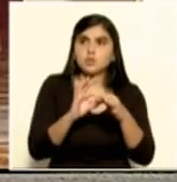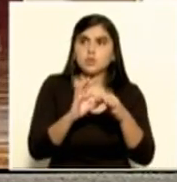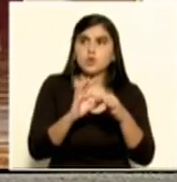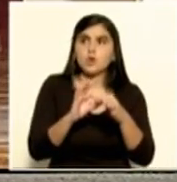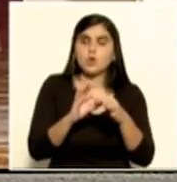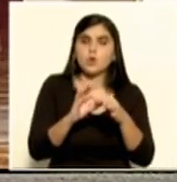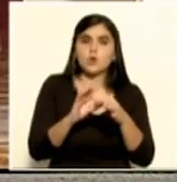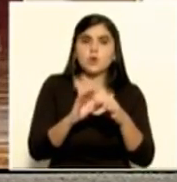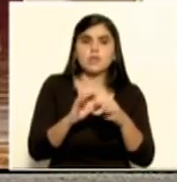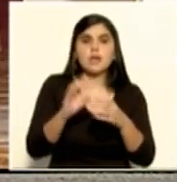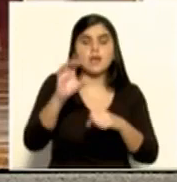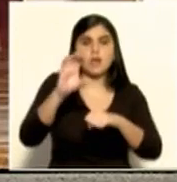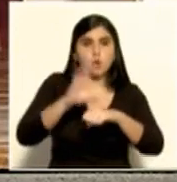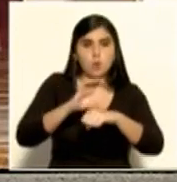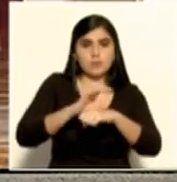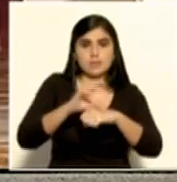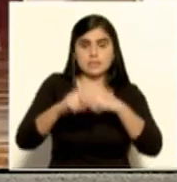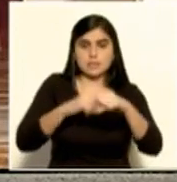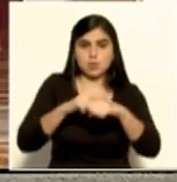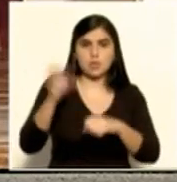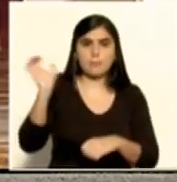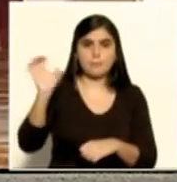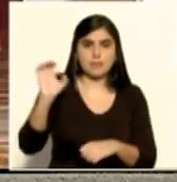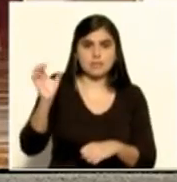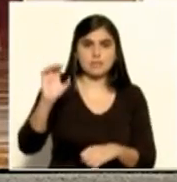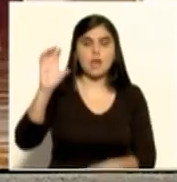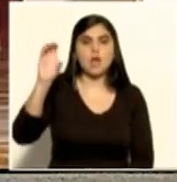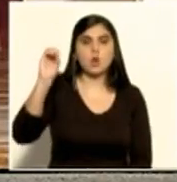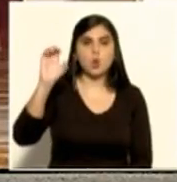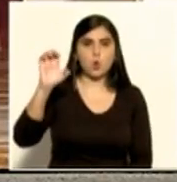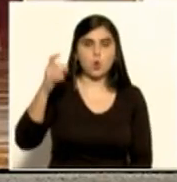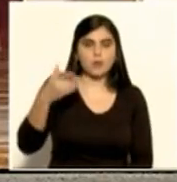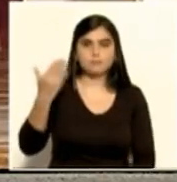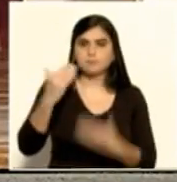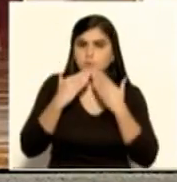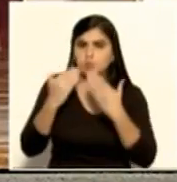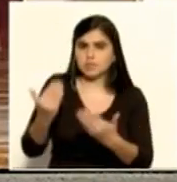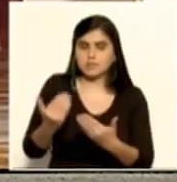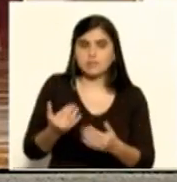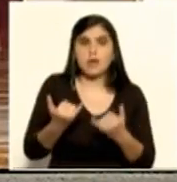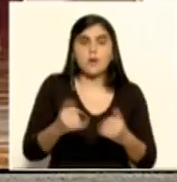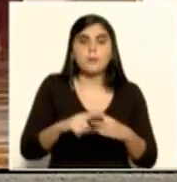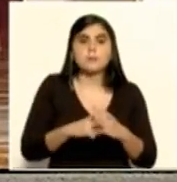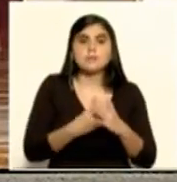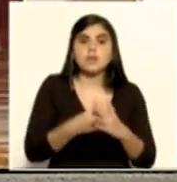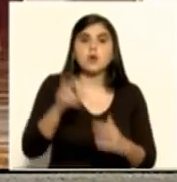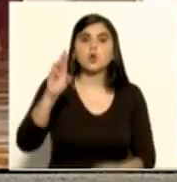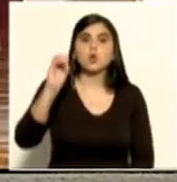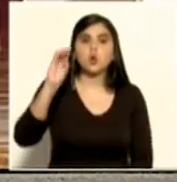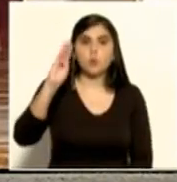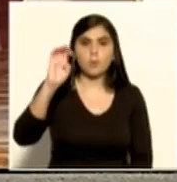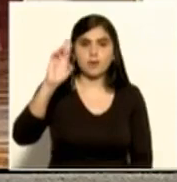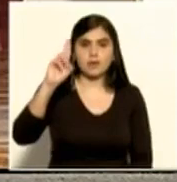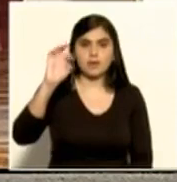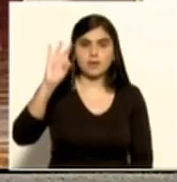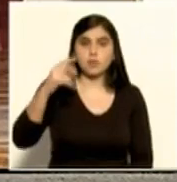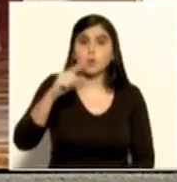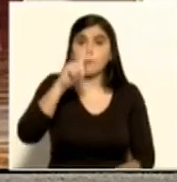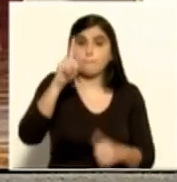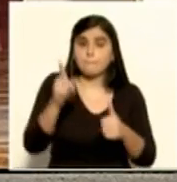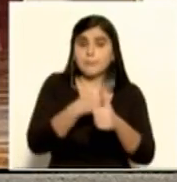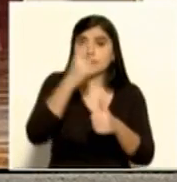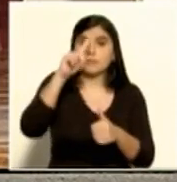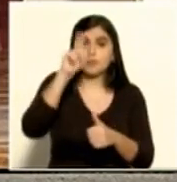de Emergencias del COE. Vamos a iniciar con Roberto Brenes de Noticias Repretel con su primera consulta,